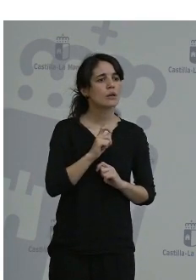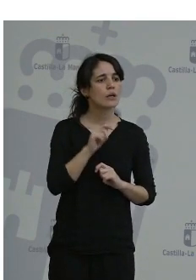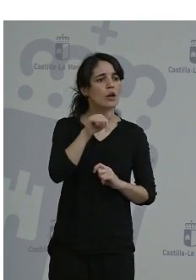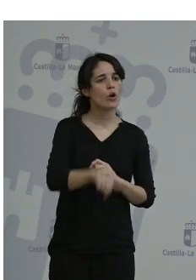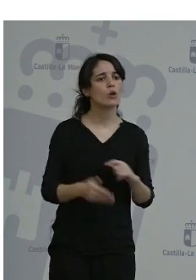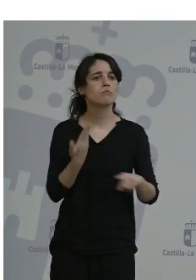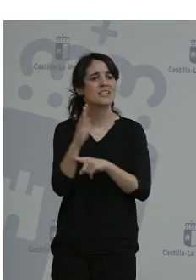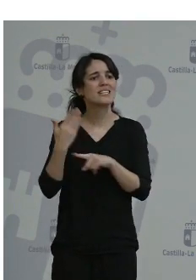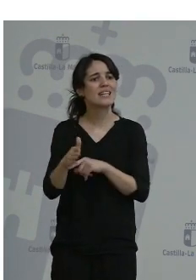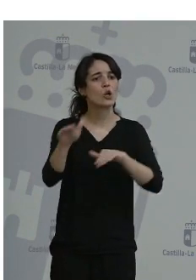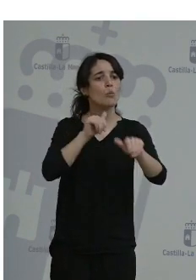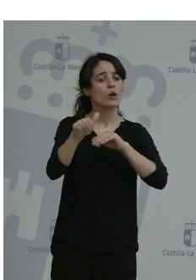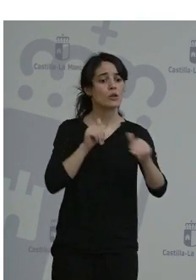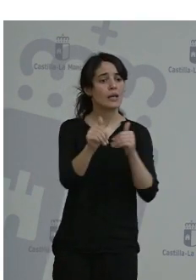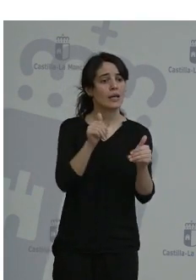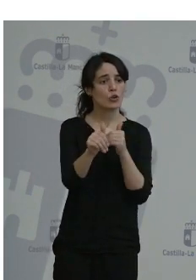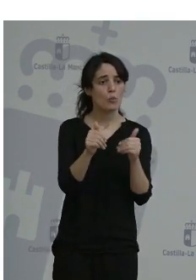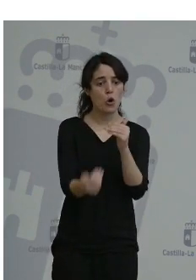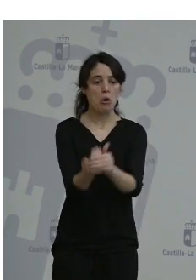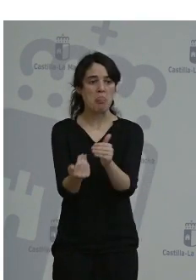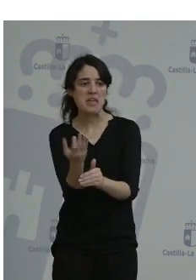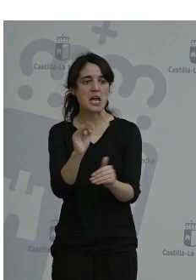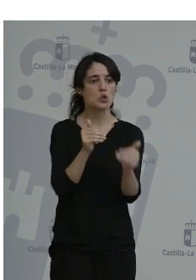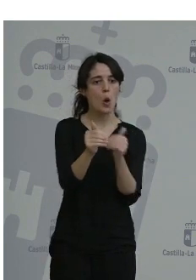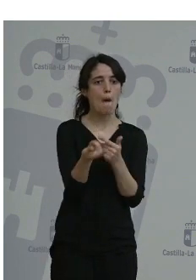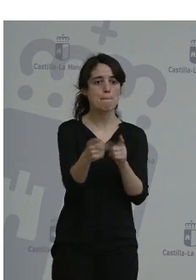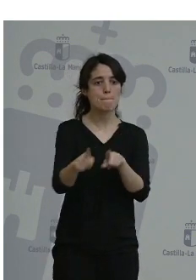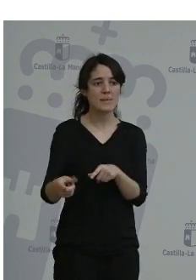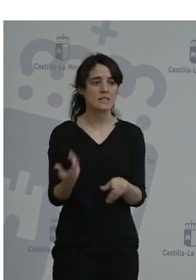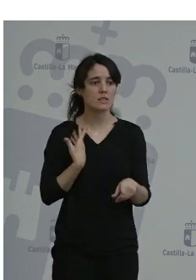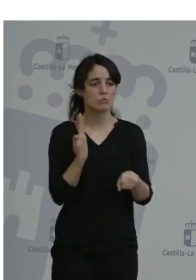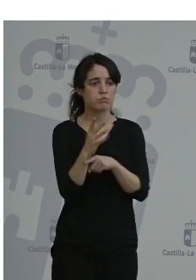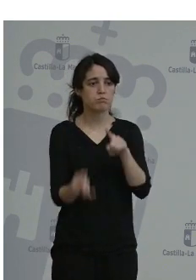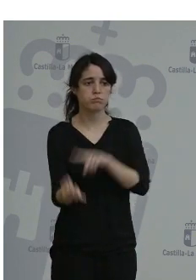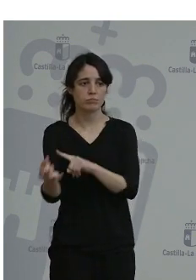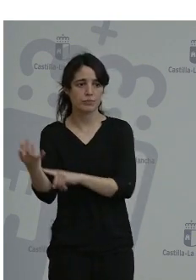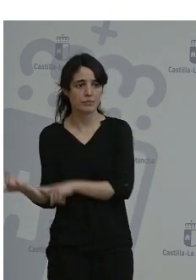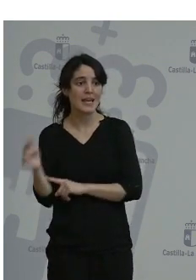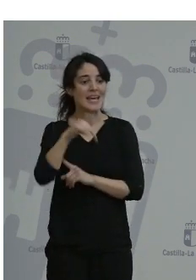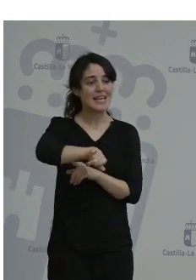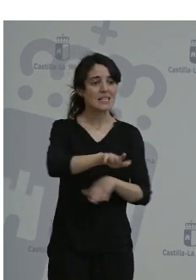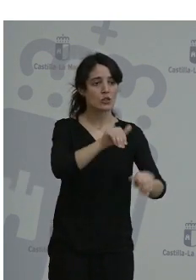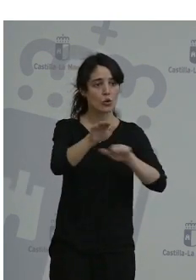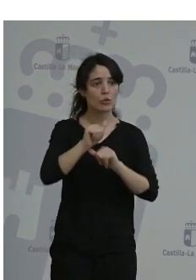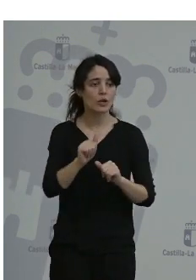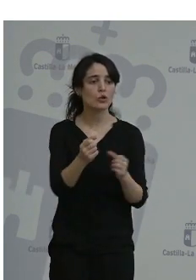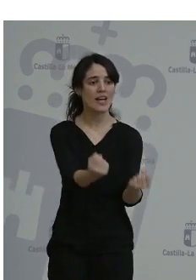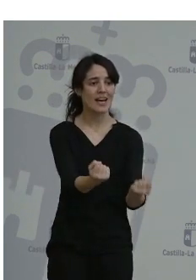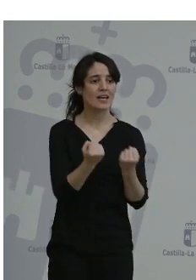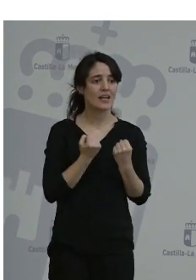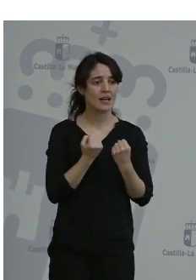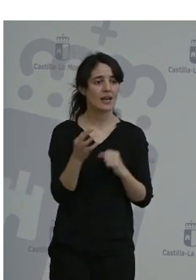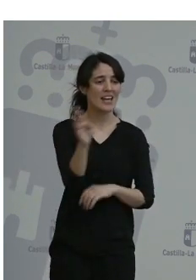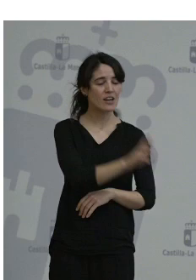sacar en los próximos días, meses, donde viene y va a venir a reforzar que las personas con discapacidad